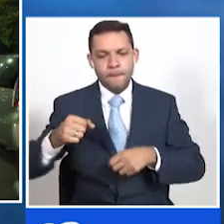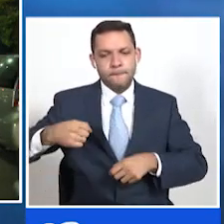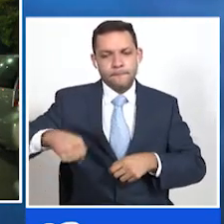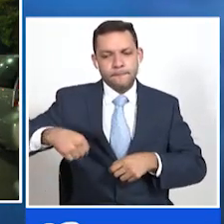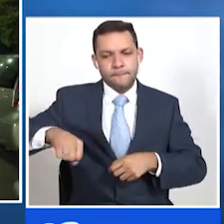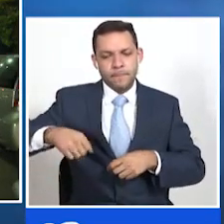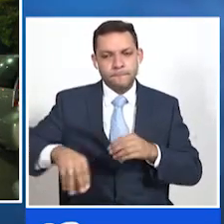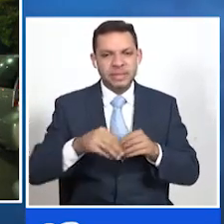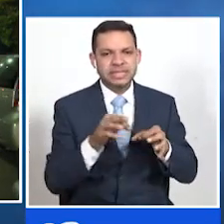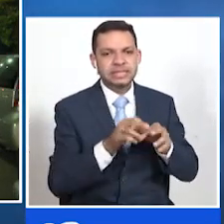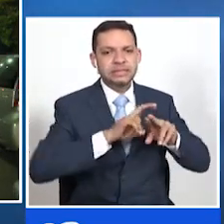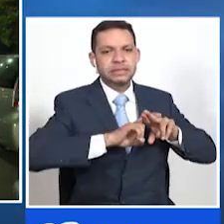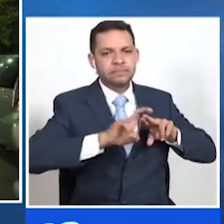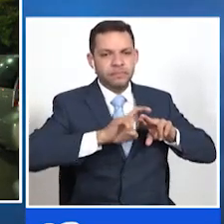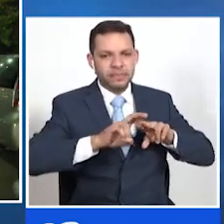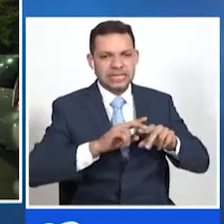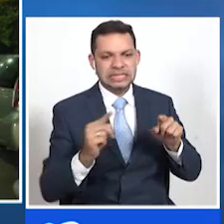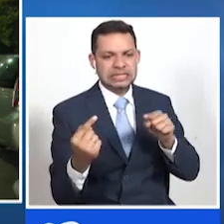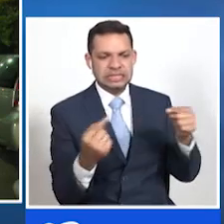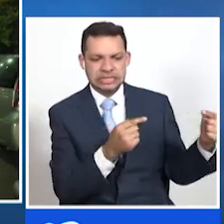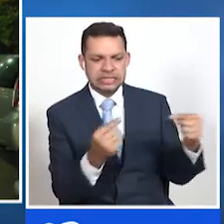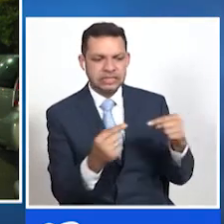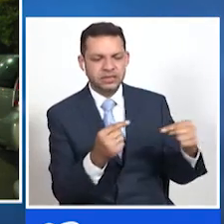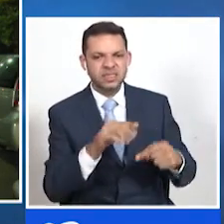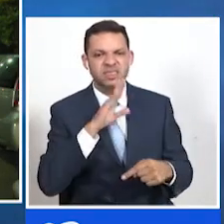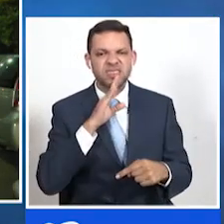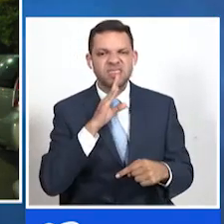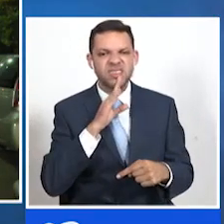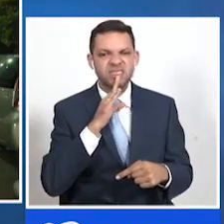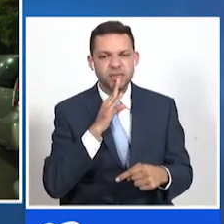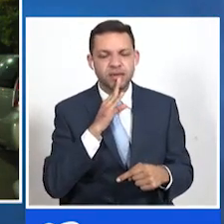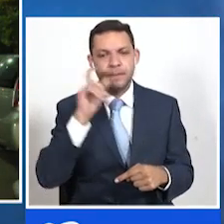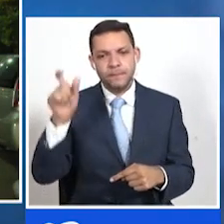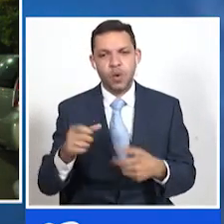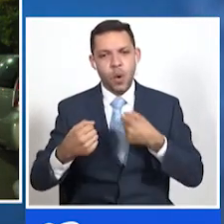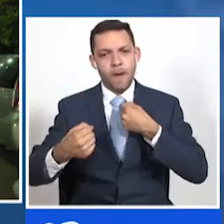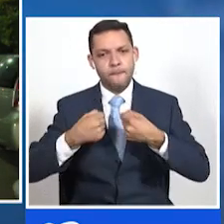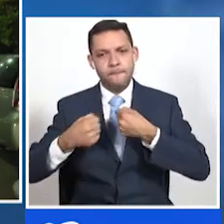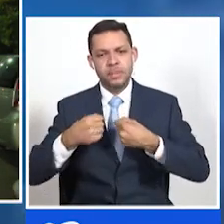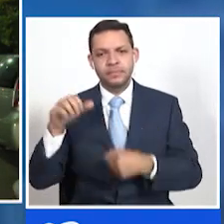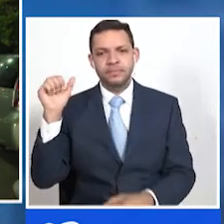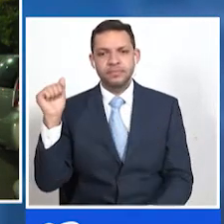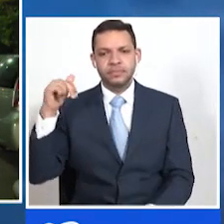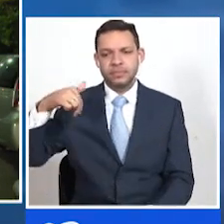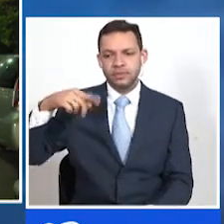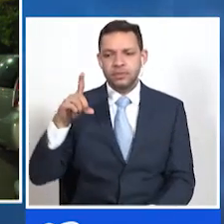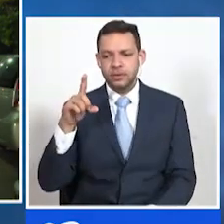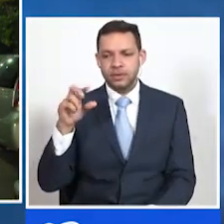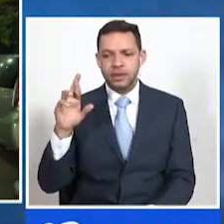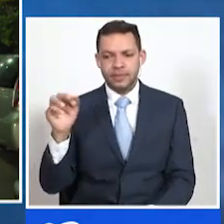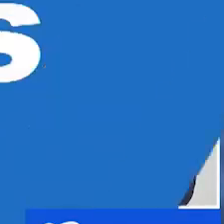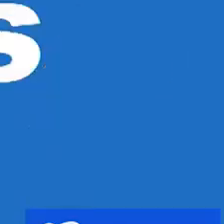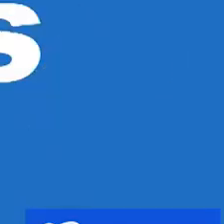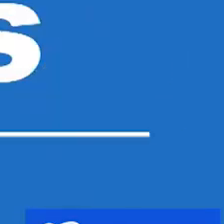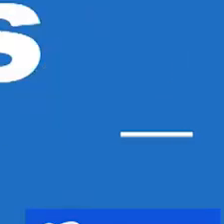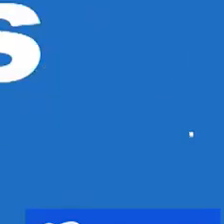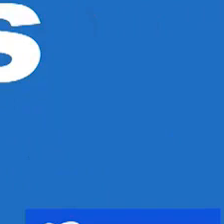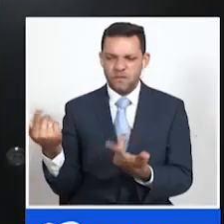de 80 riñas. Los detalles los tiene desde la capital de Caldas nuestro periodista Andrés Felipe Posada. Andrés, adelante.